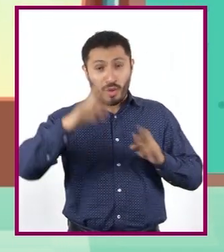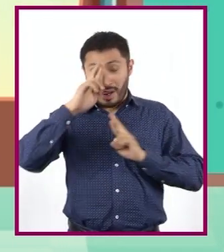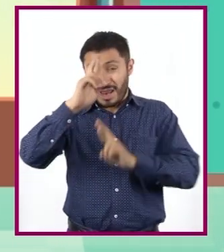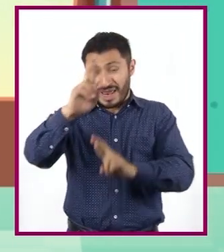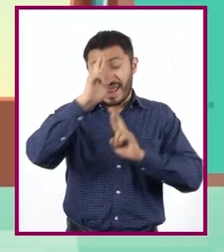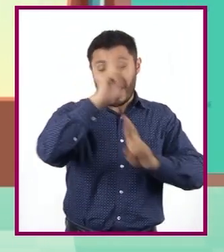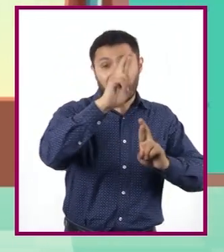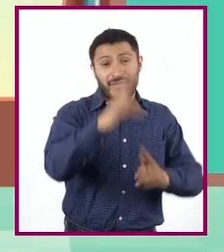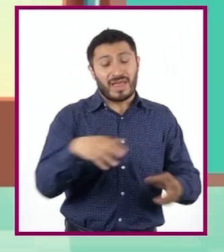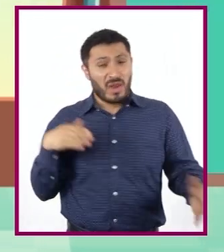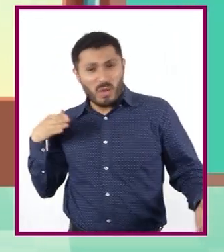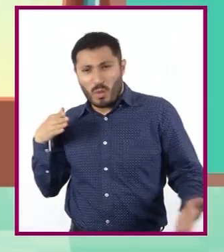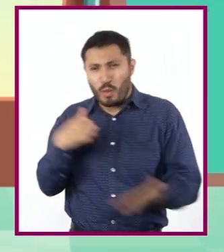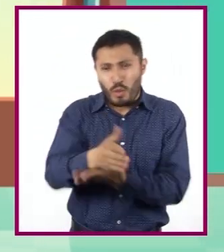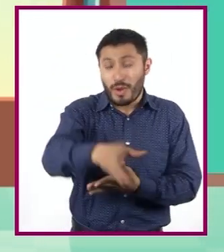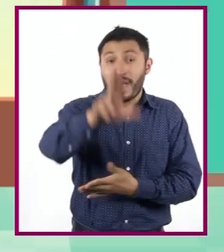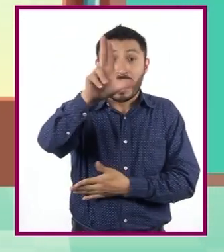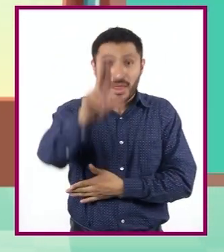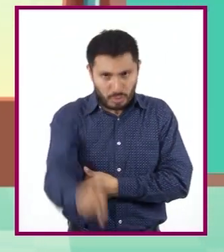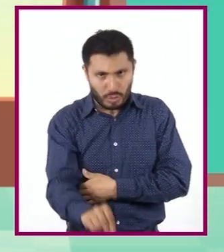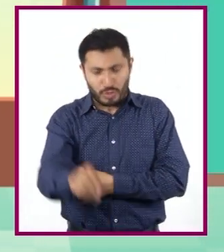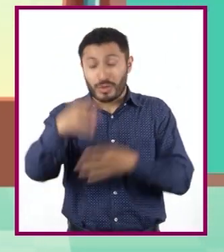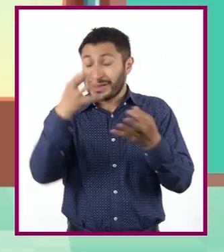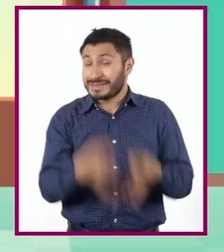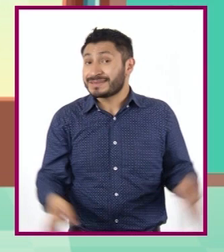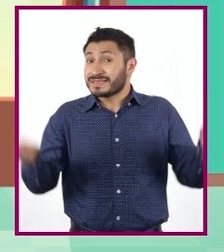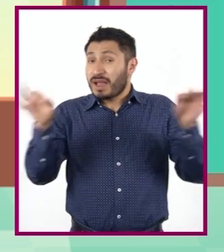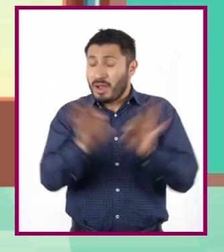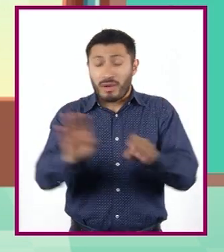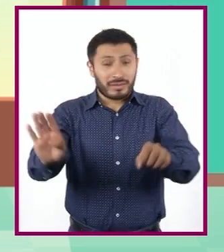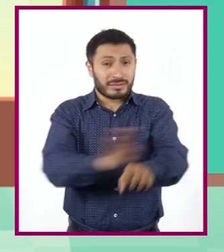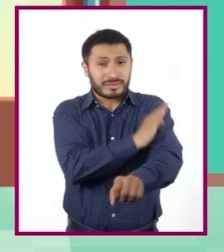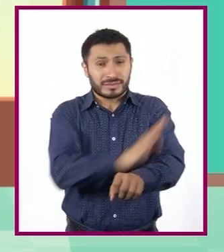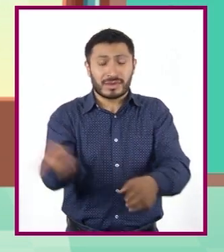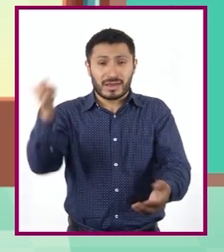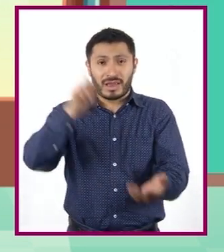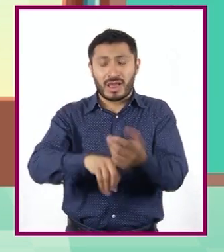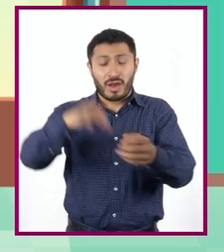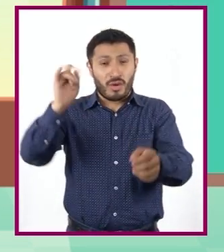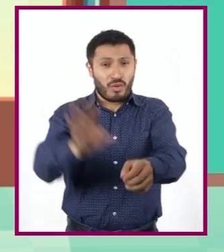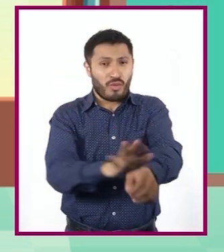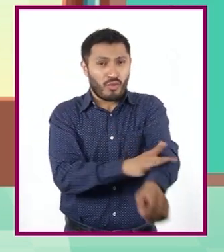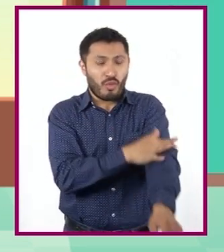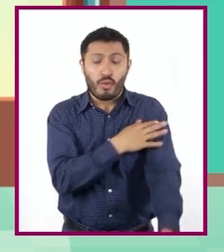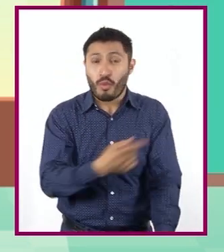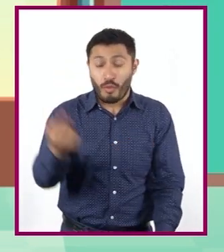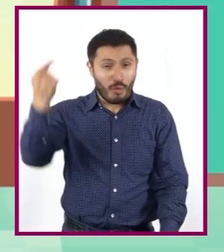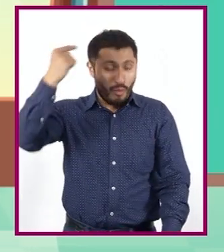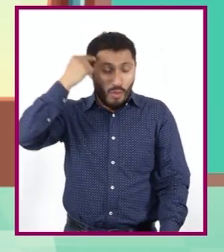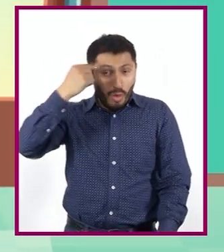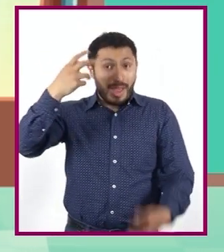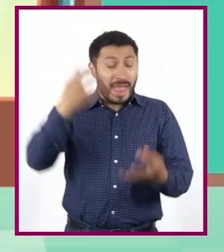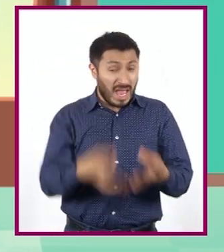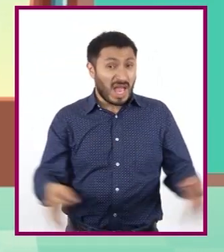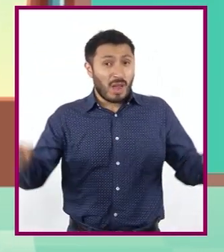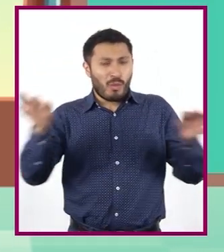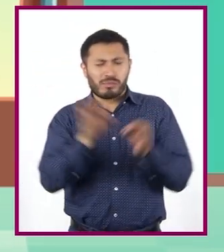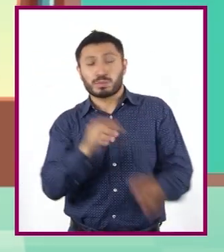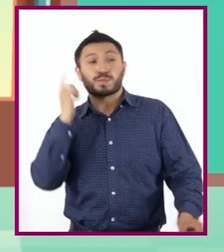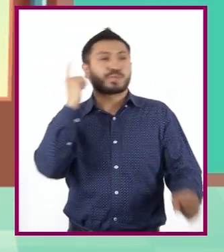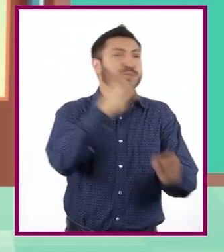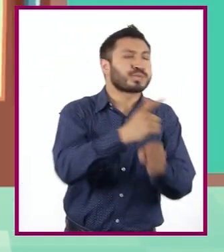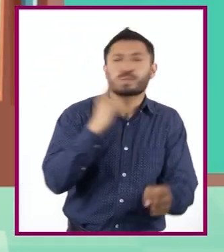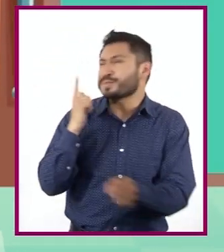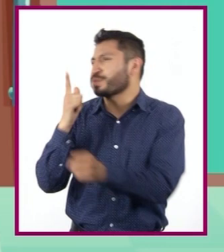plasticidad cerebral, desarrolla nuestra capacidad para concentrarnos y más allá de la gran experiencia contenida entre sus páginas,